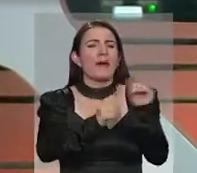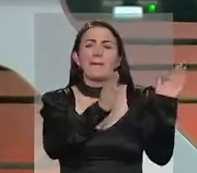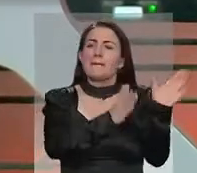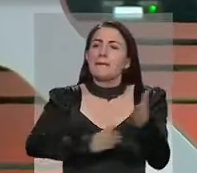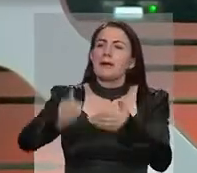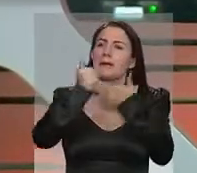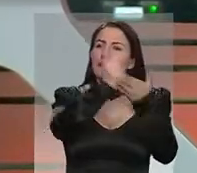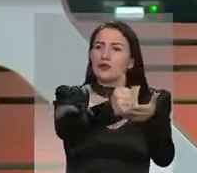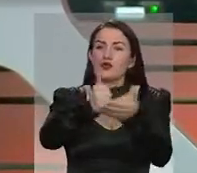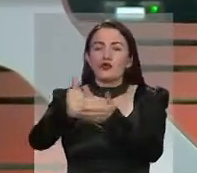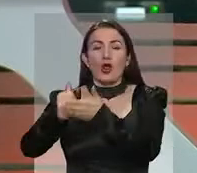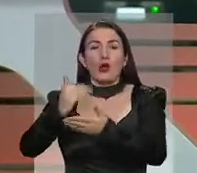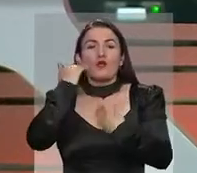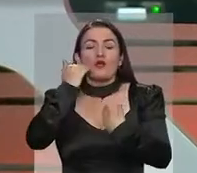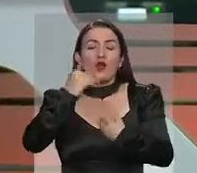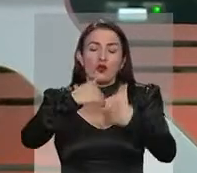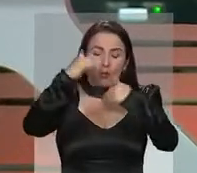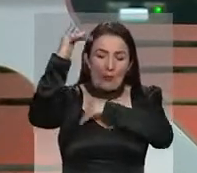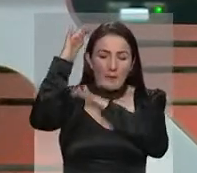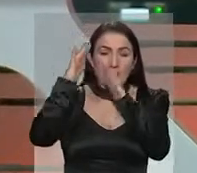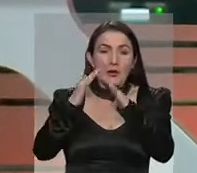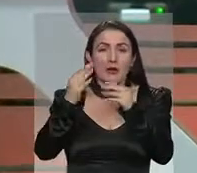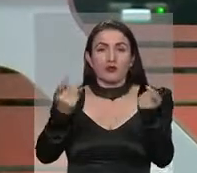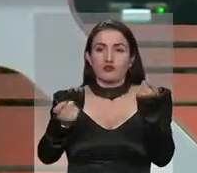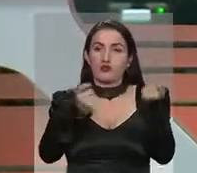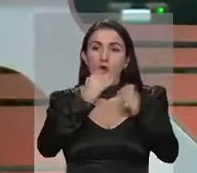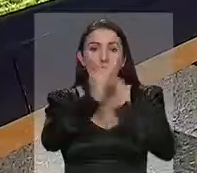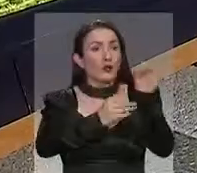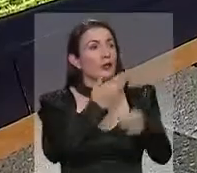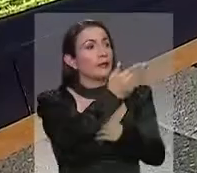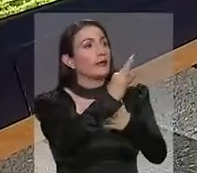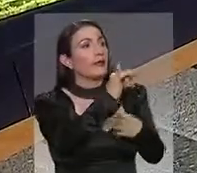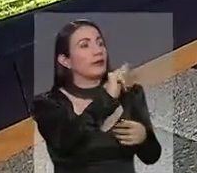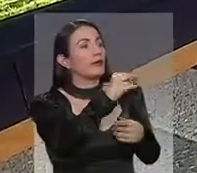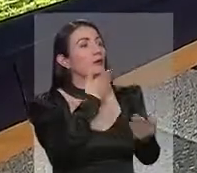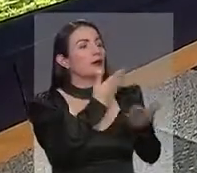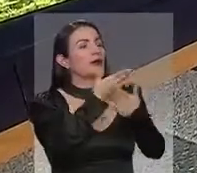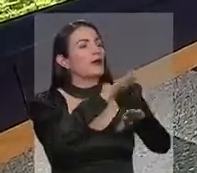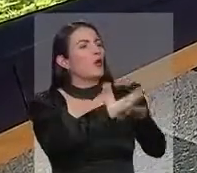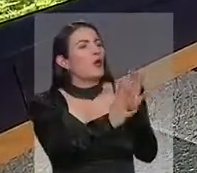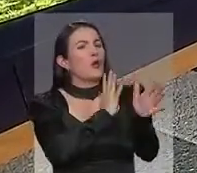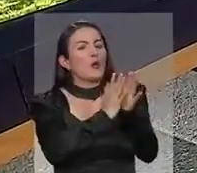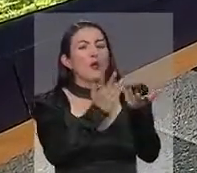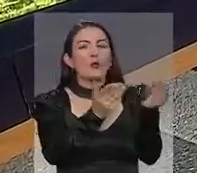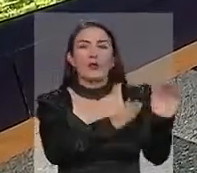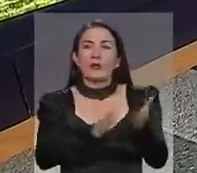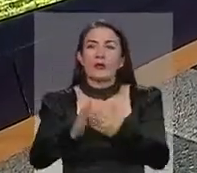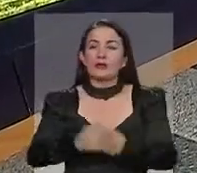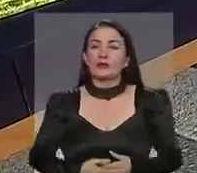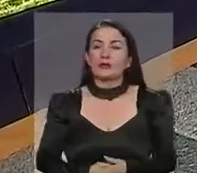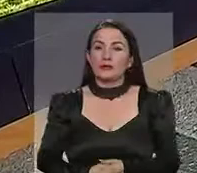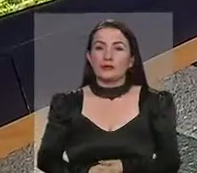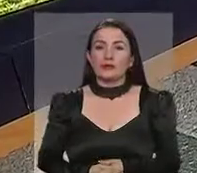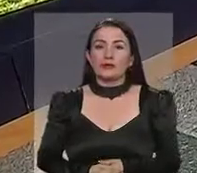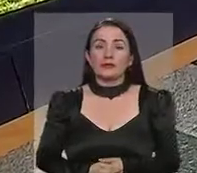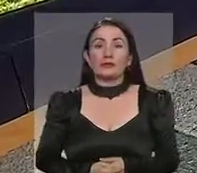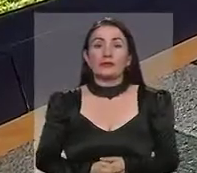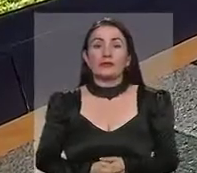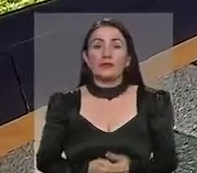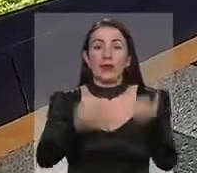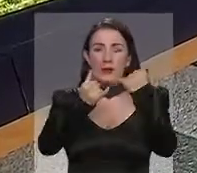de ayuda a la mujer en el marco de la estrategia de cuidado. Tatiana Sanabria, muy buenas tardes. ¿En qué consiste este plan? En